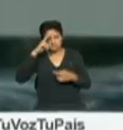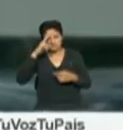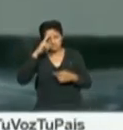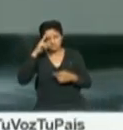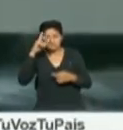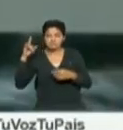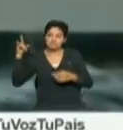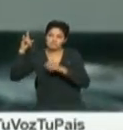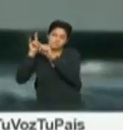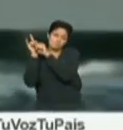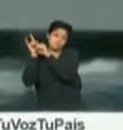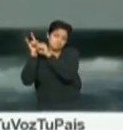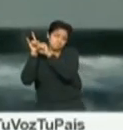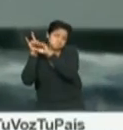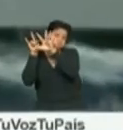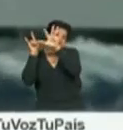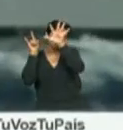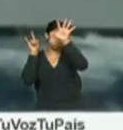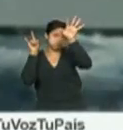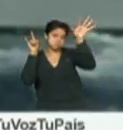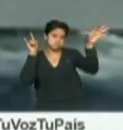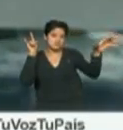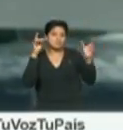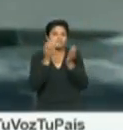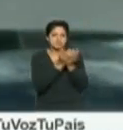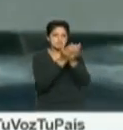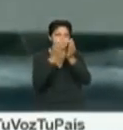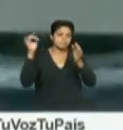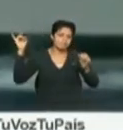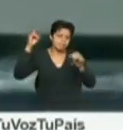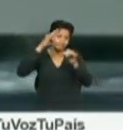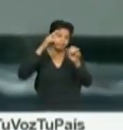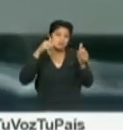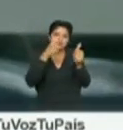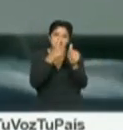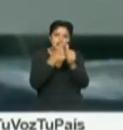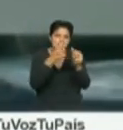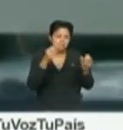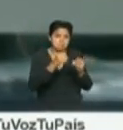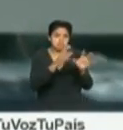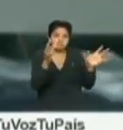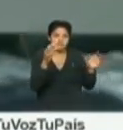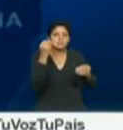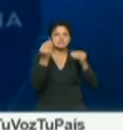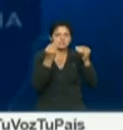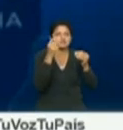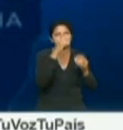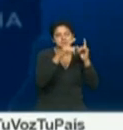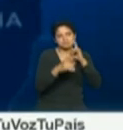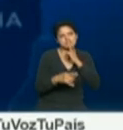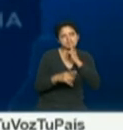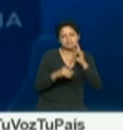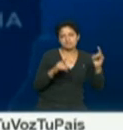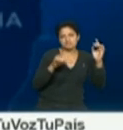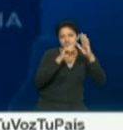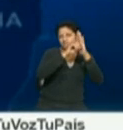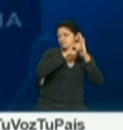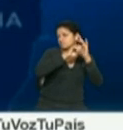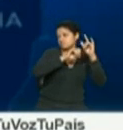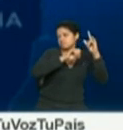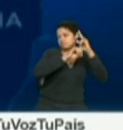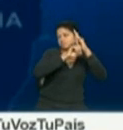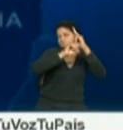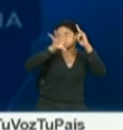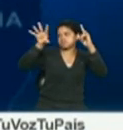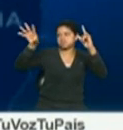lanzamiento de misiles que amenazó a uno de sus buques. Los rebeldes hutíes han incrementado sus ataques lanzando misiles